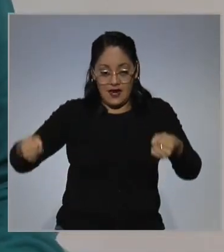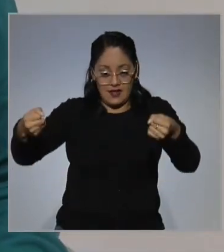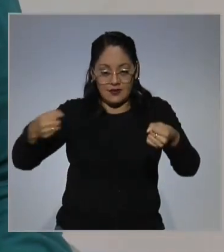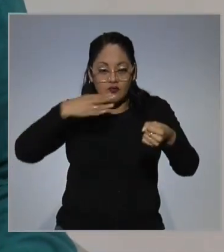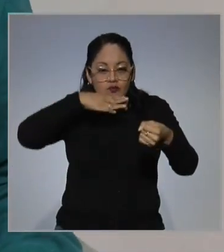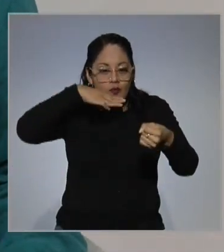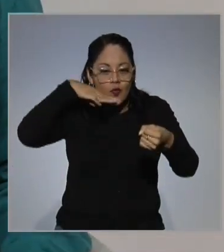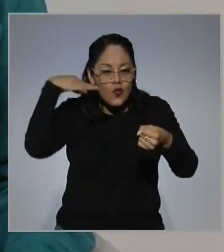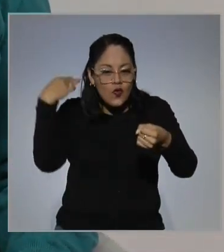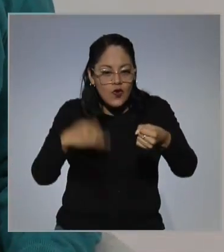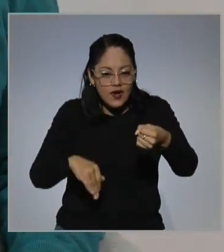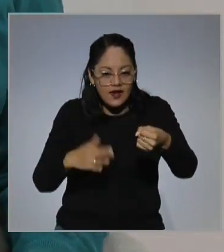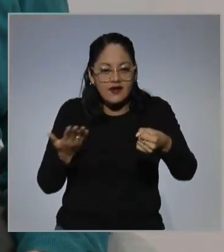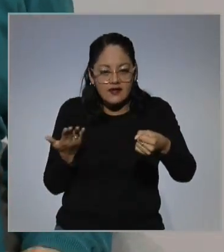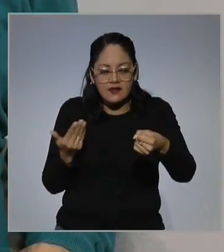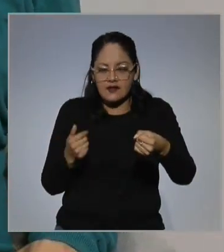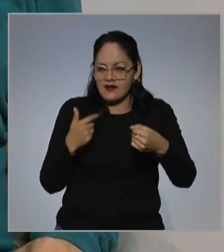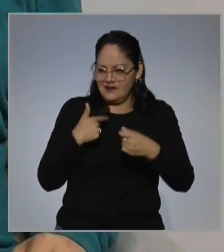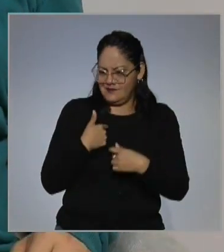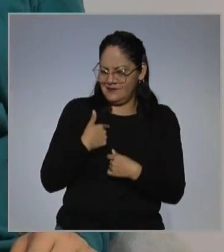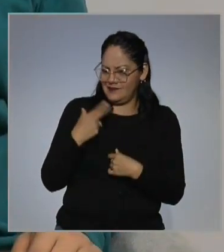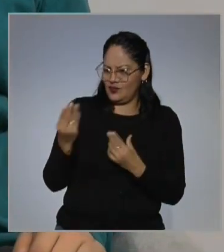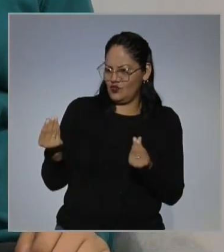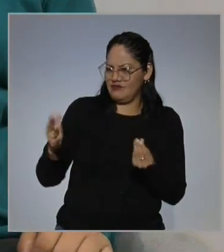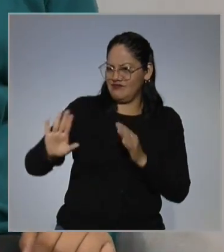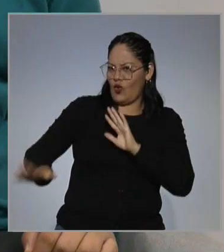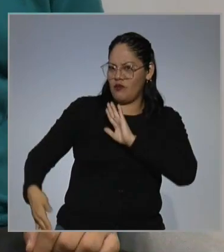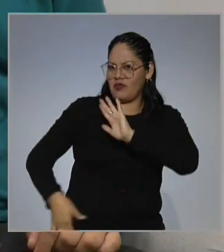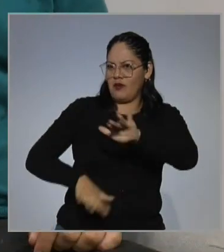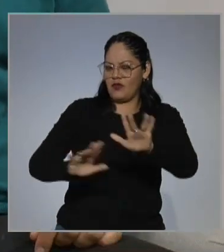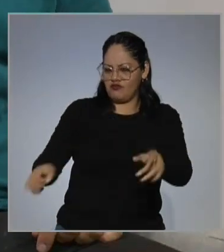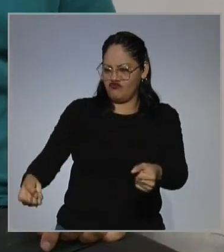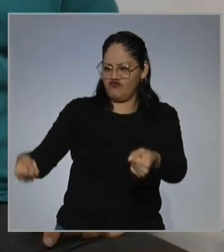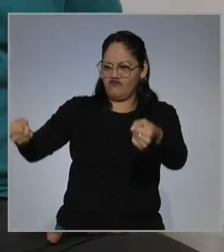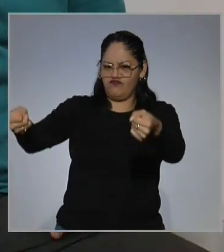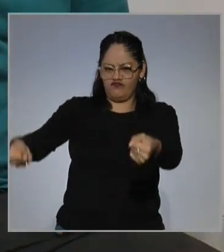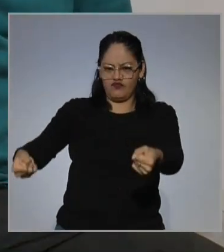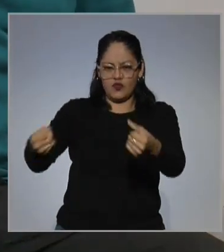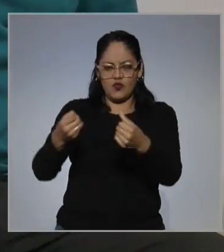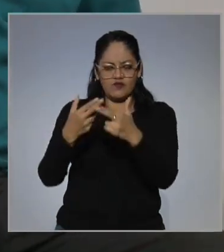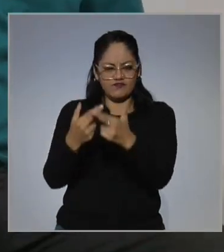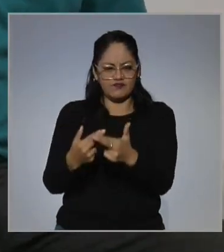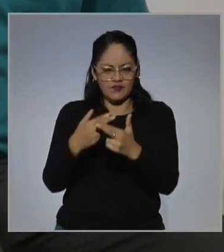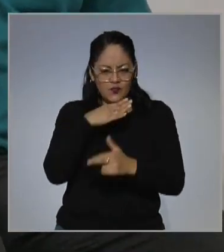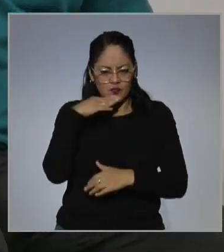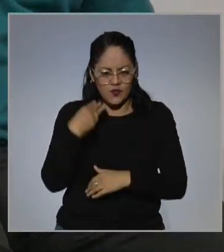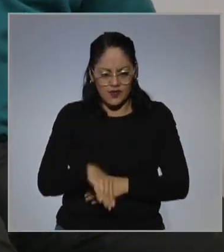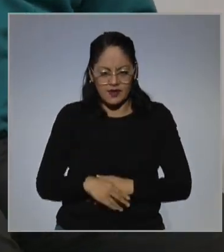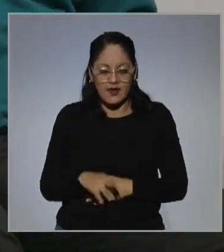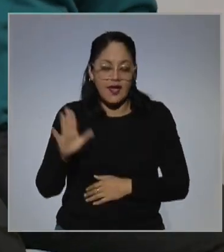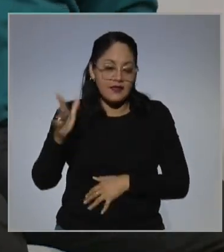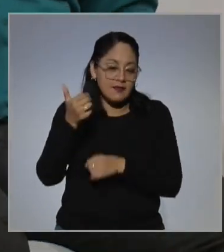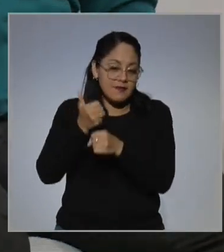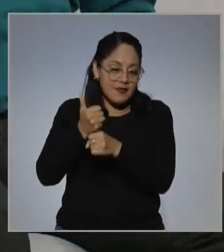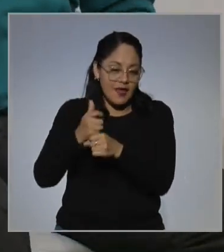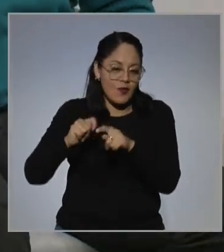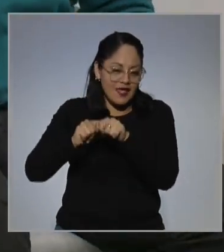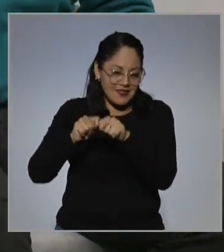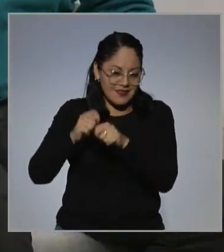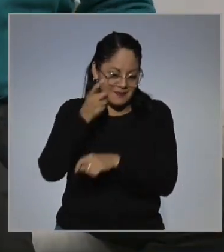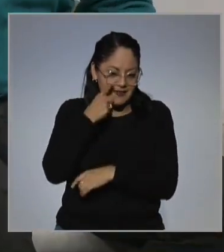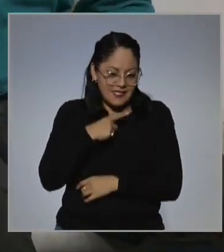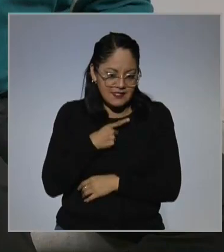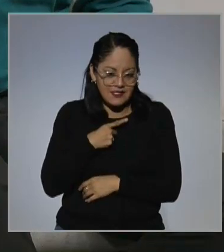que decía, bueno, pues tengo tantos difuntos, ¿no? Pero no, decía, en ese entonces decía mi tía abuela, es para